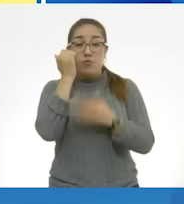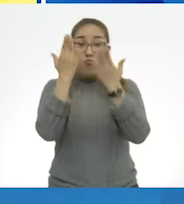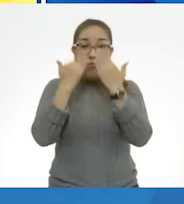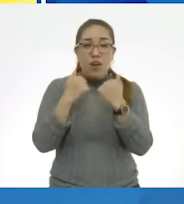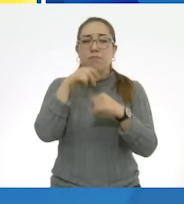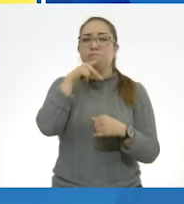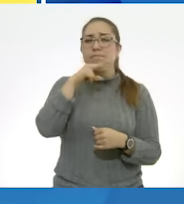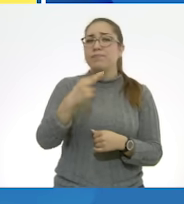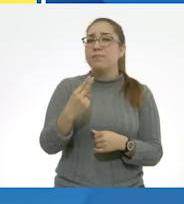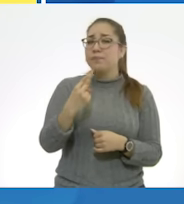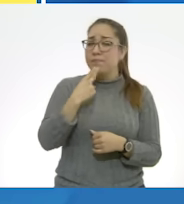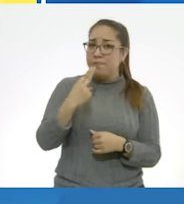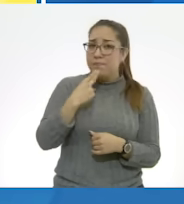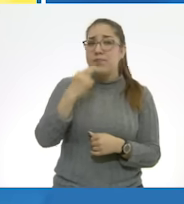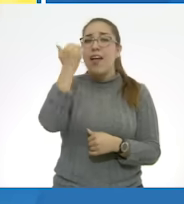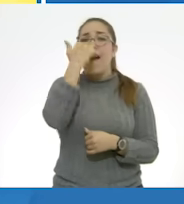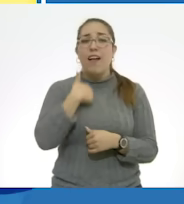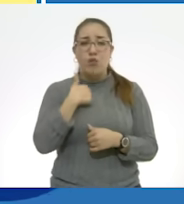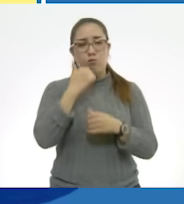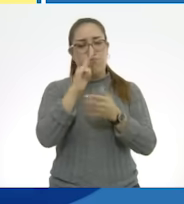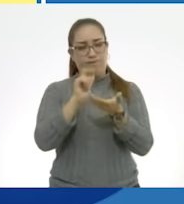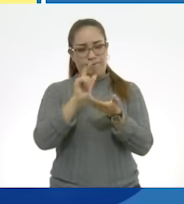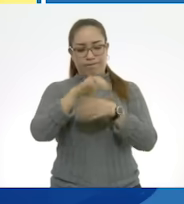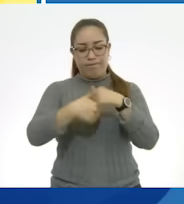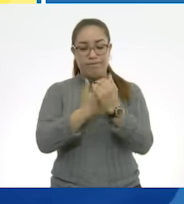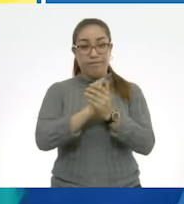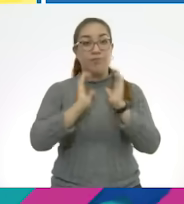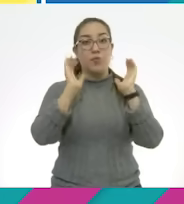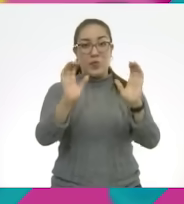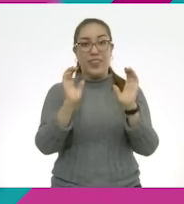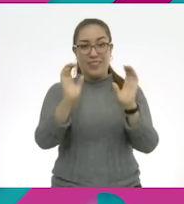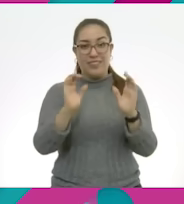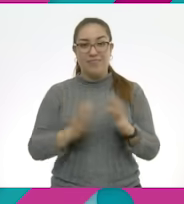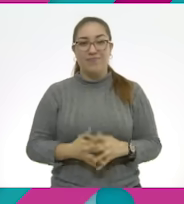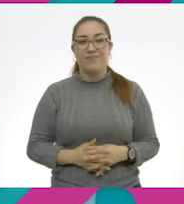usa desinfectantes a base de alcohol. ¡Cuídate!